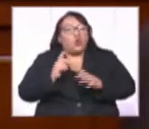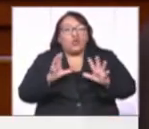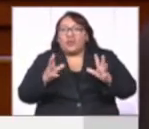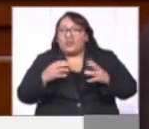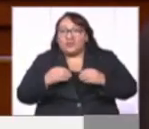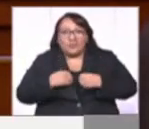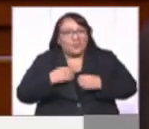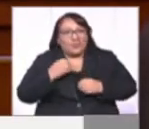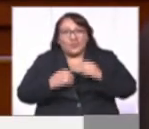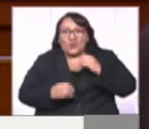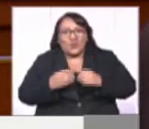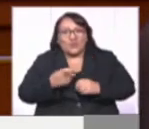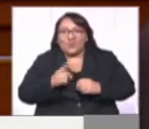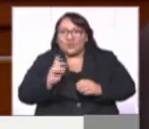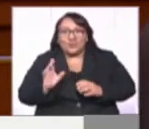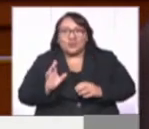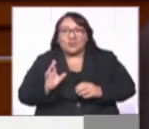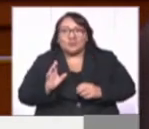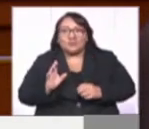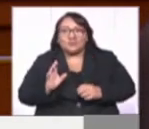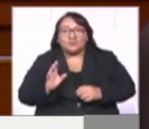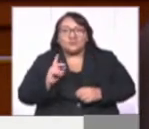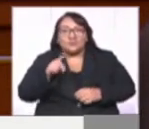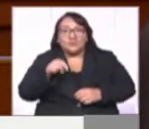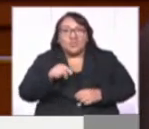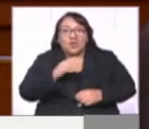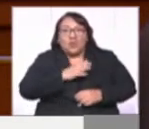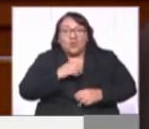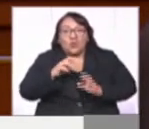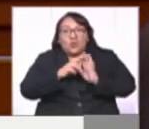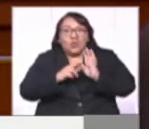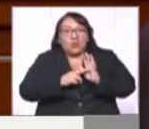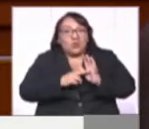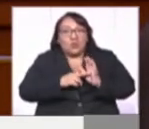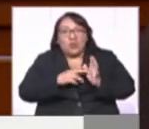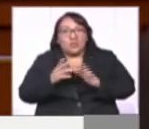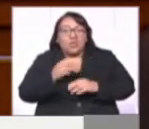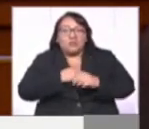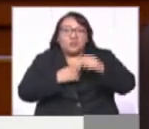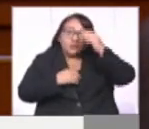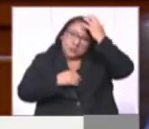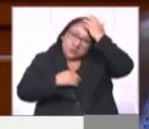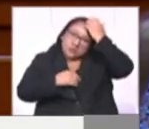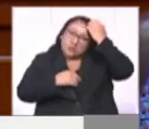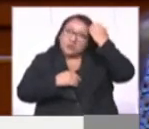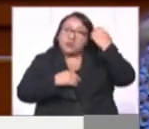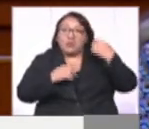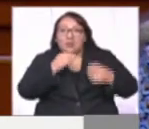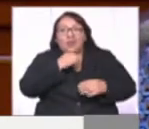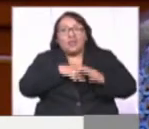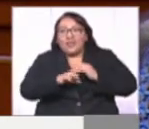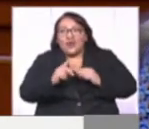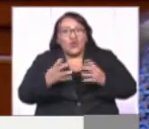en resolverlo ni el gobierno regional ni el Ministerio del Interior.